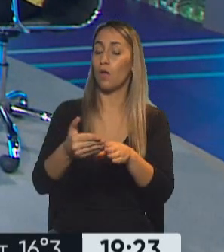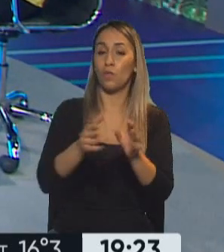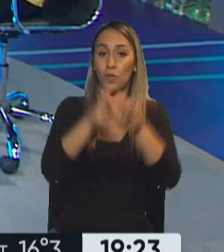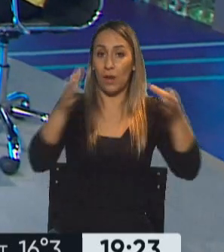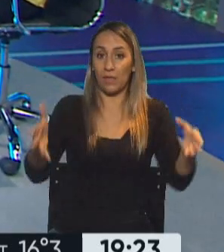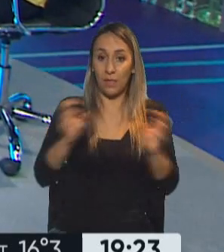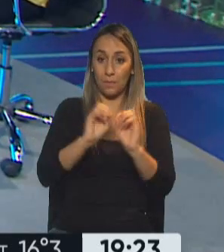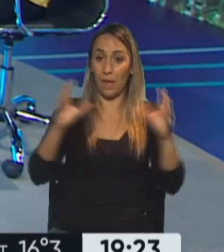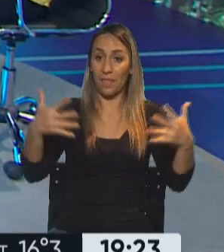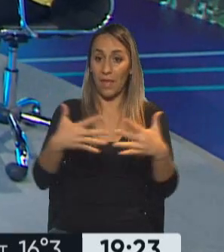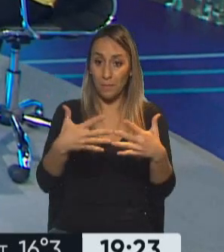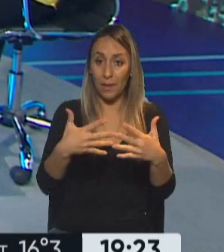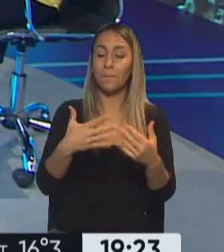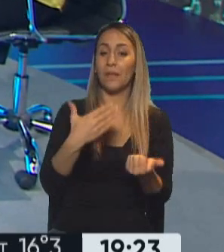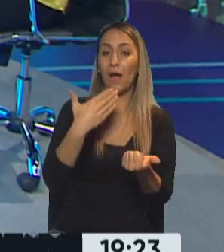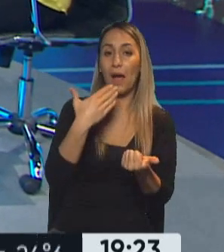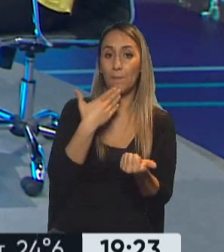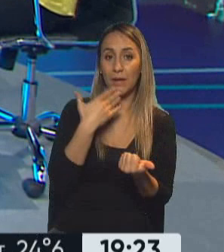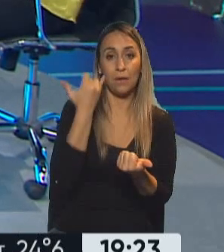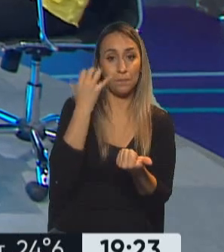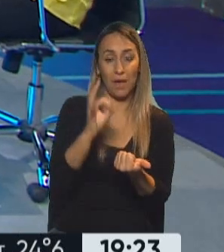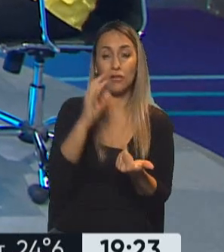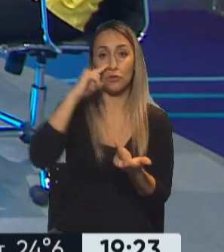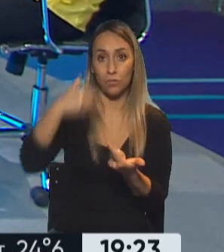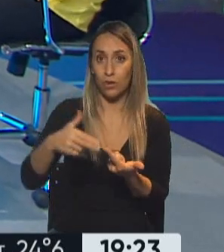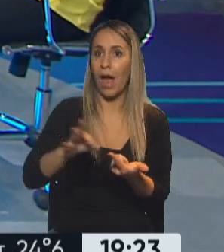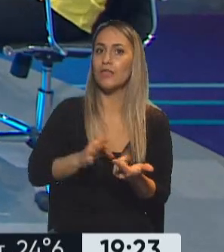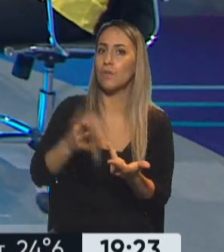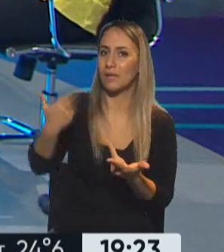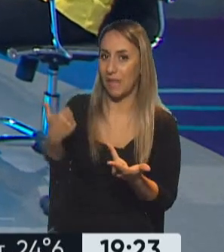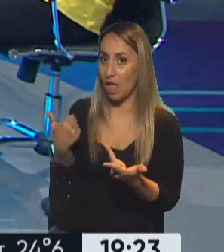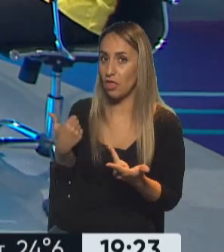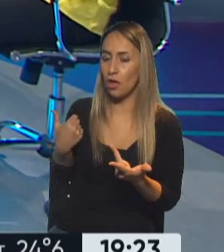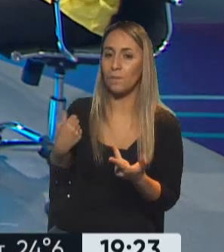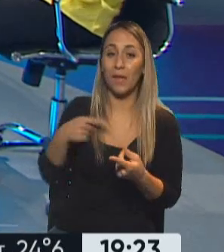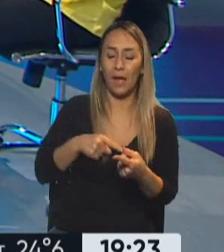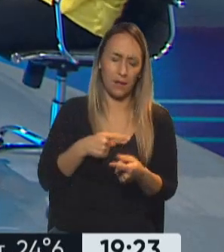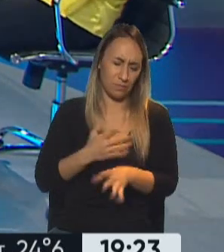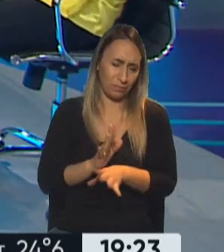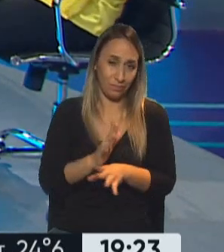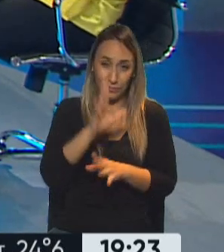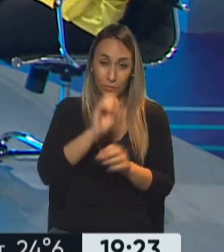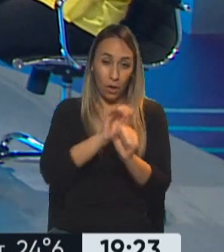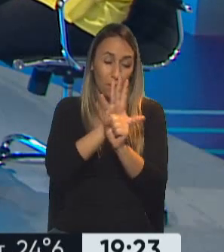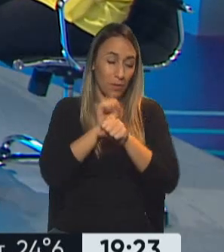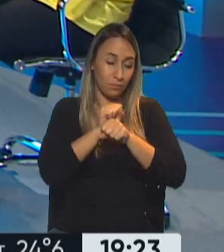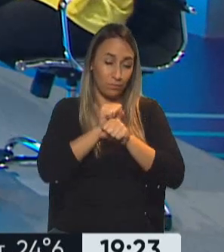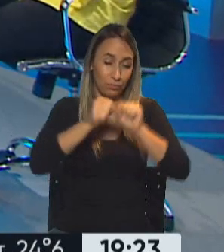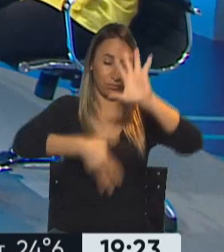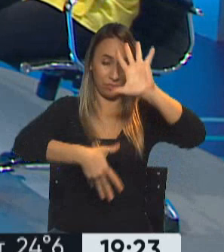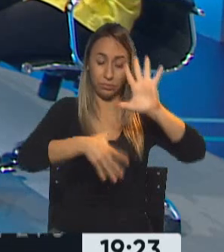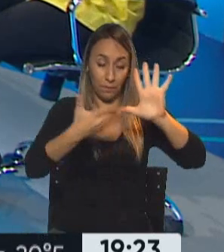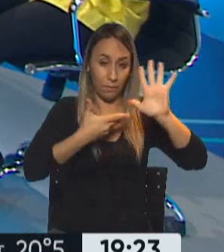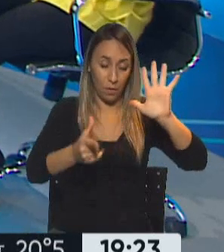que fue justamente abril, mayo y junio del año pasado. Ajá. Claro, ahí teníamos COVID, full sí. COVID, y las restricciones